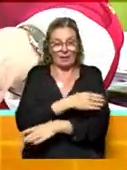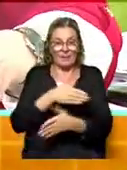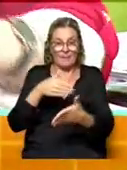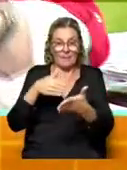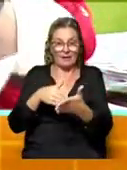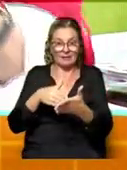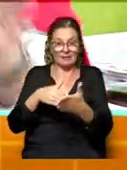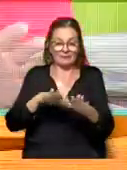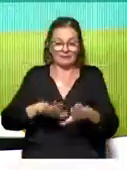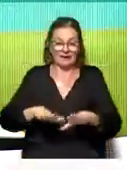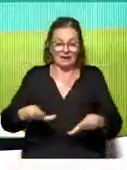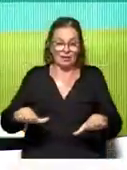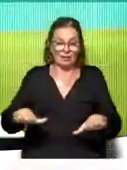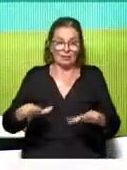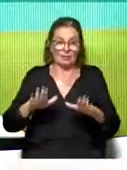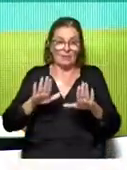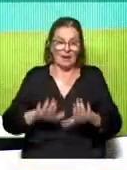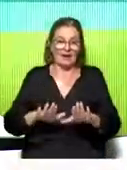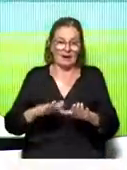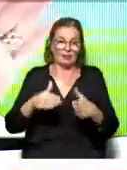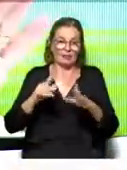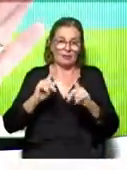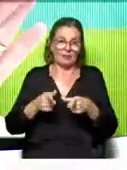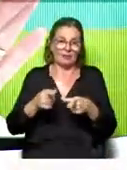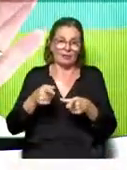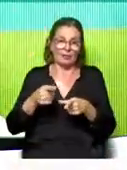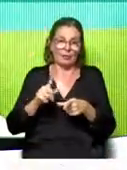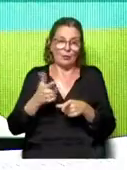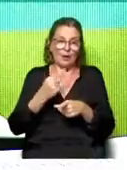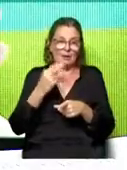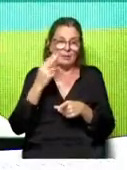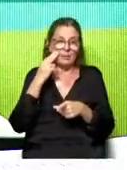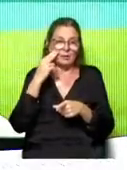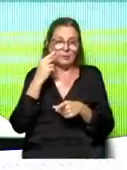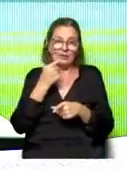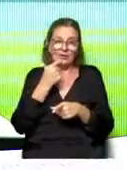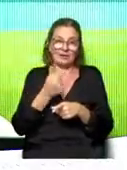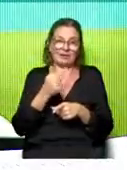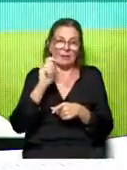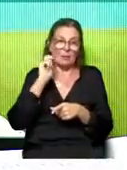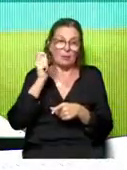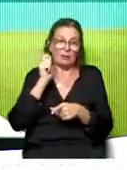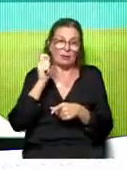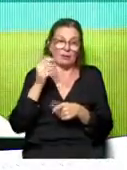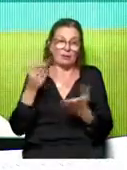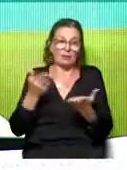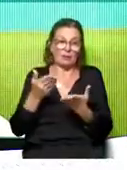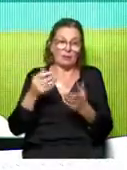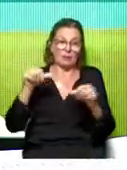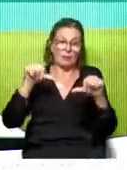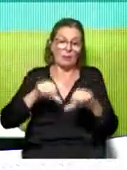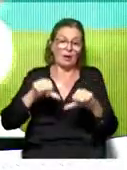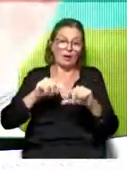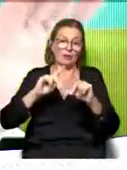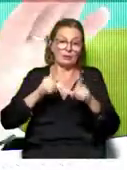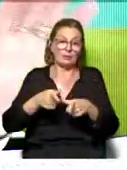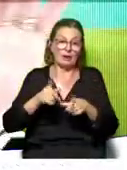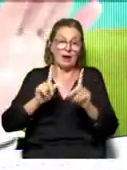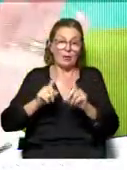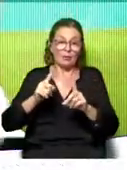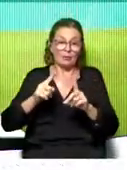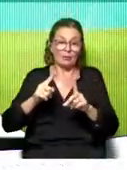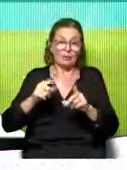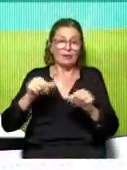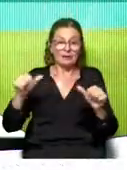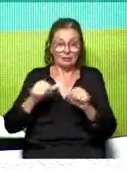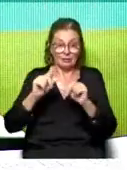pobreza infantil se estancaron un poco también. Eso no tengo ningún problema en decirlo públicamente y ahora estamos peor también. Algunas cosas también se